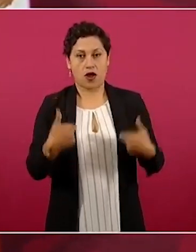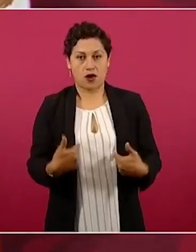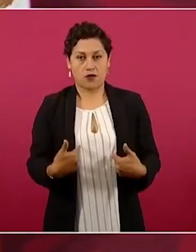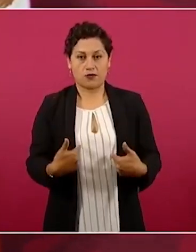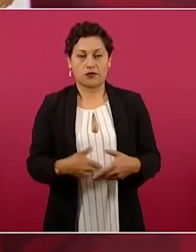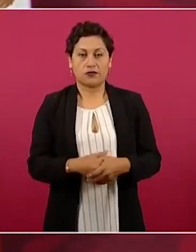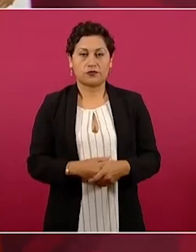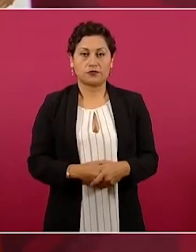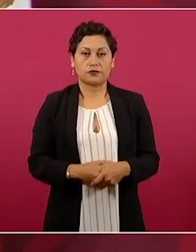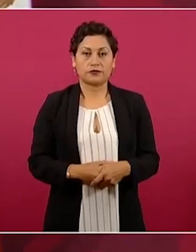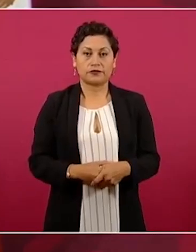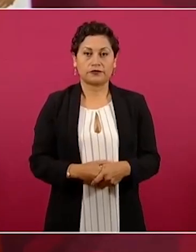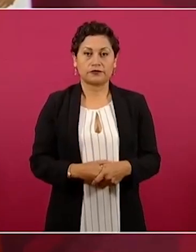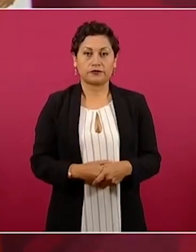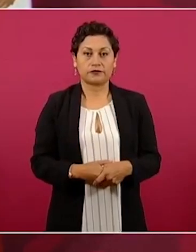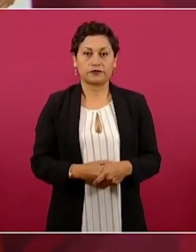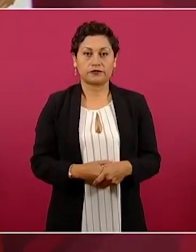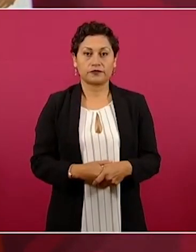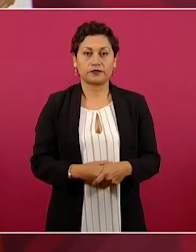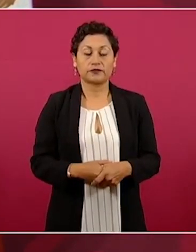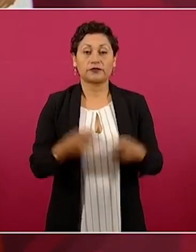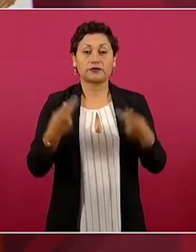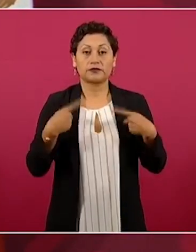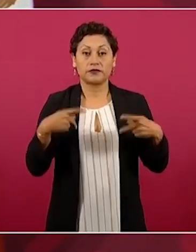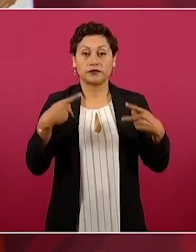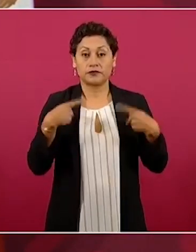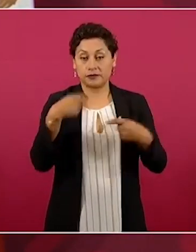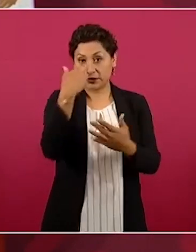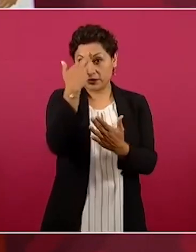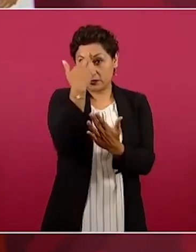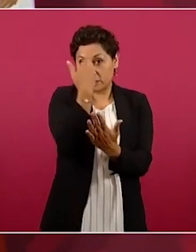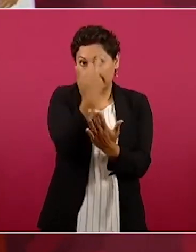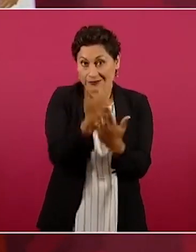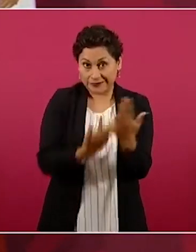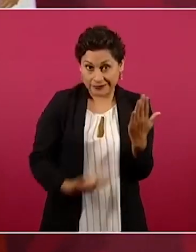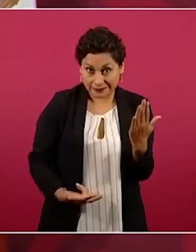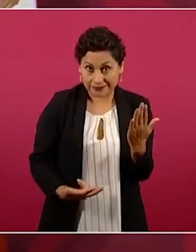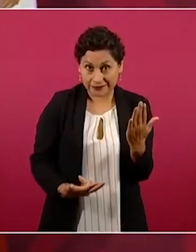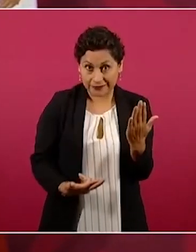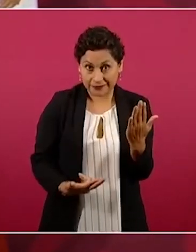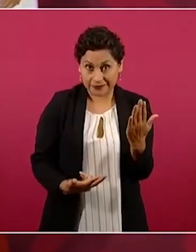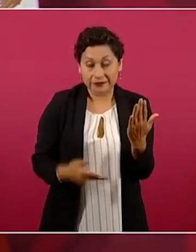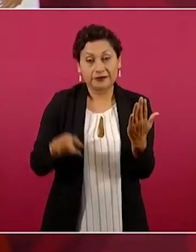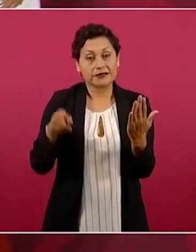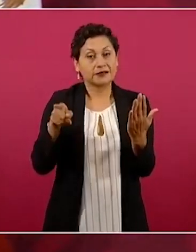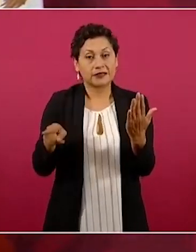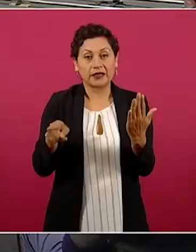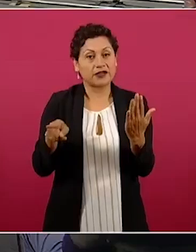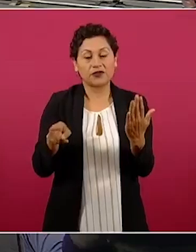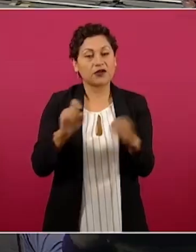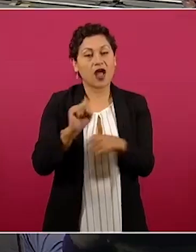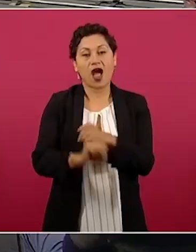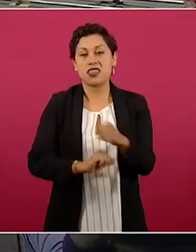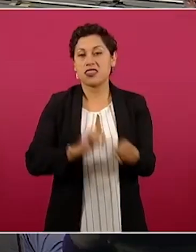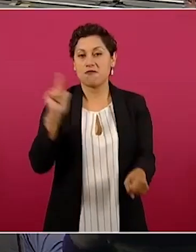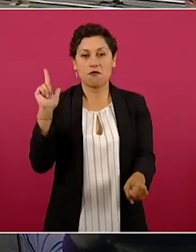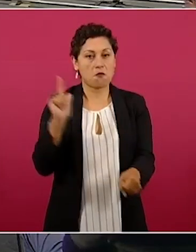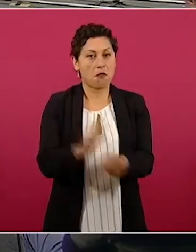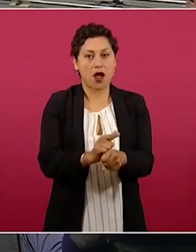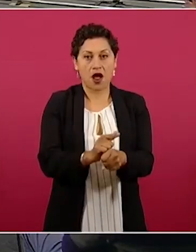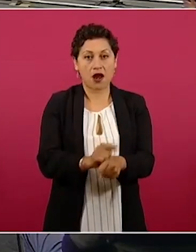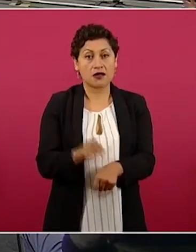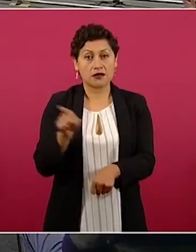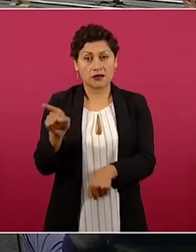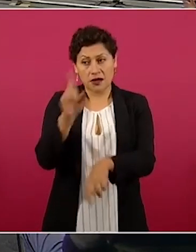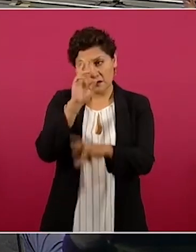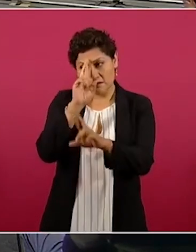a la transformación del país. Después de ser exhibida en la conferencia de este lunes, América Rangel respondió a López Obrador y reafirmó sus dichos